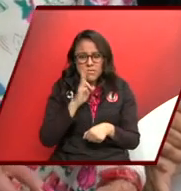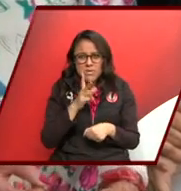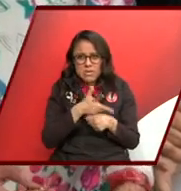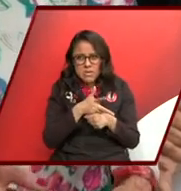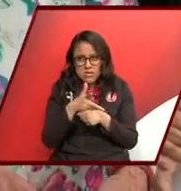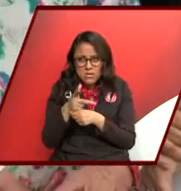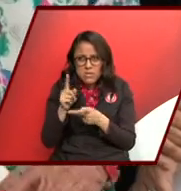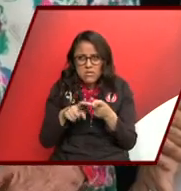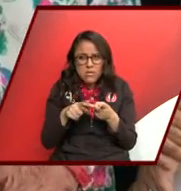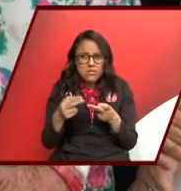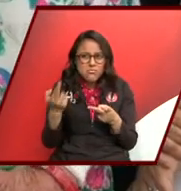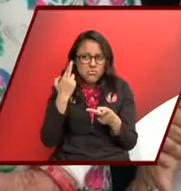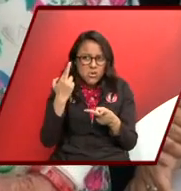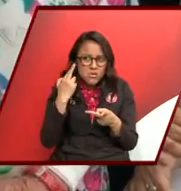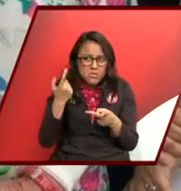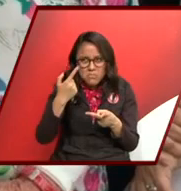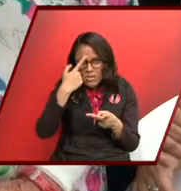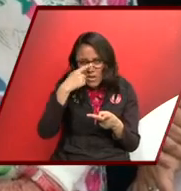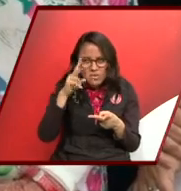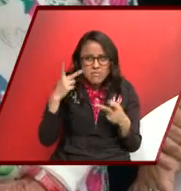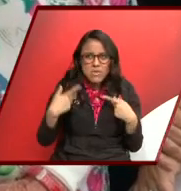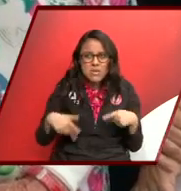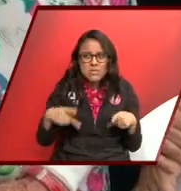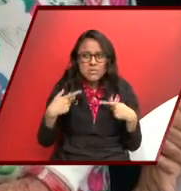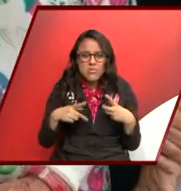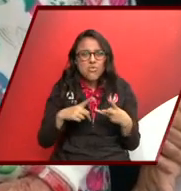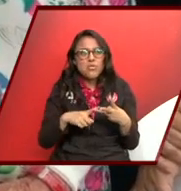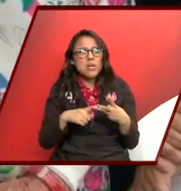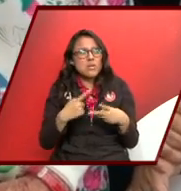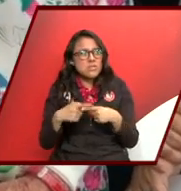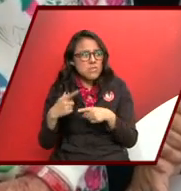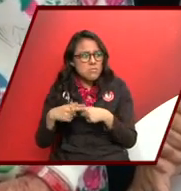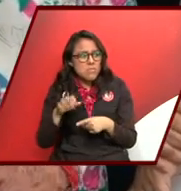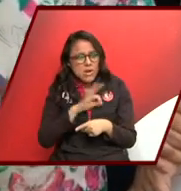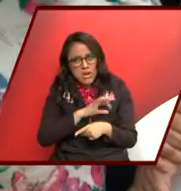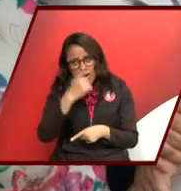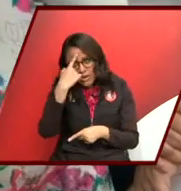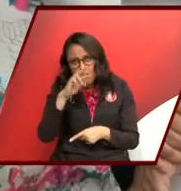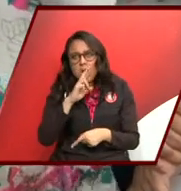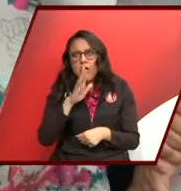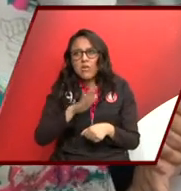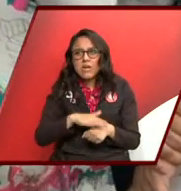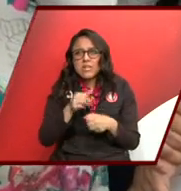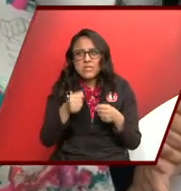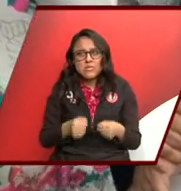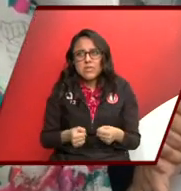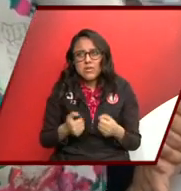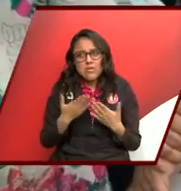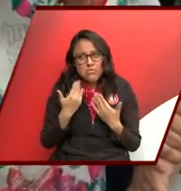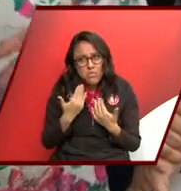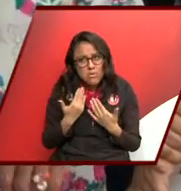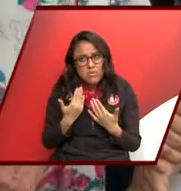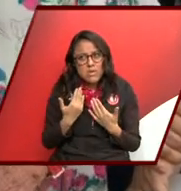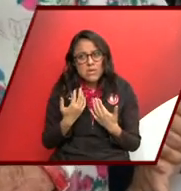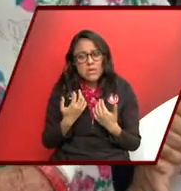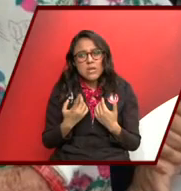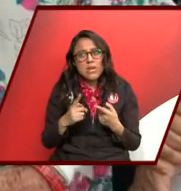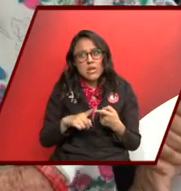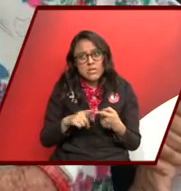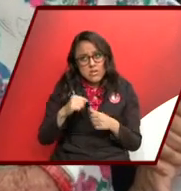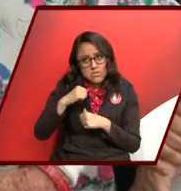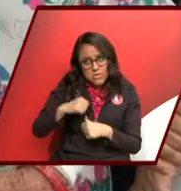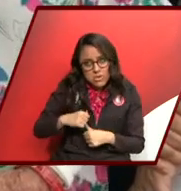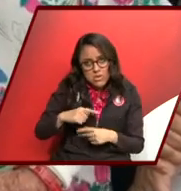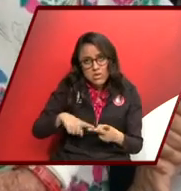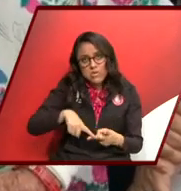cámaras, como sensores de personas, pues, para que ellos puedan tener la seguridad que no les brindan una situación, ni las autoridades, ni